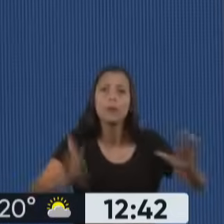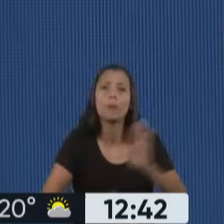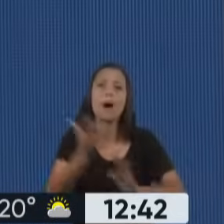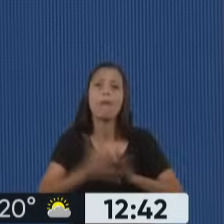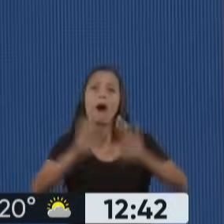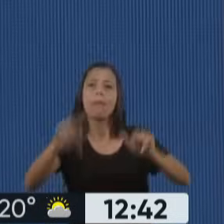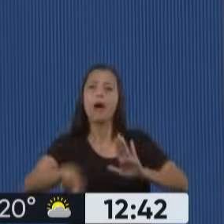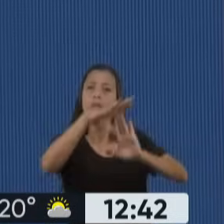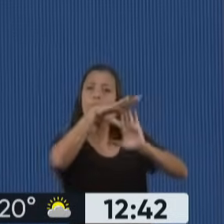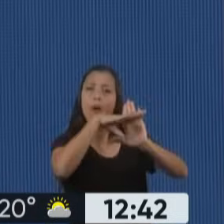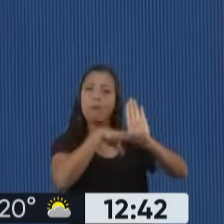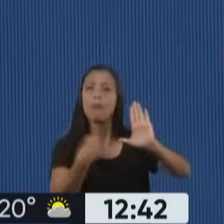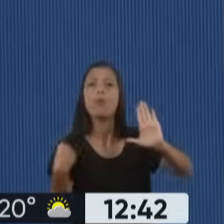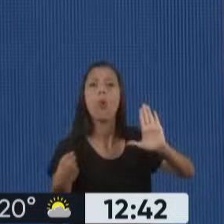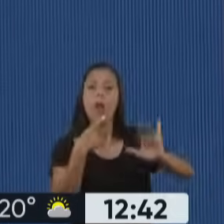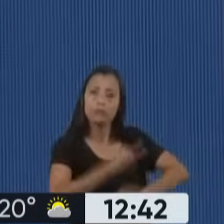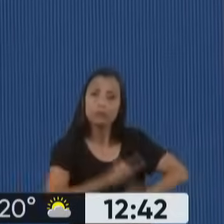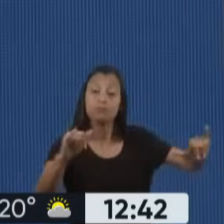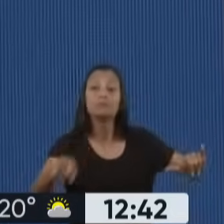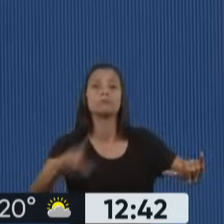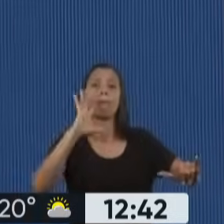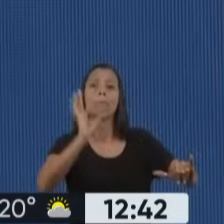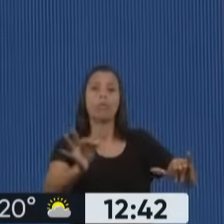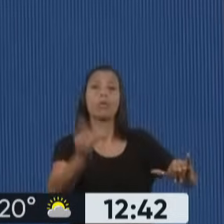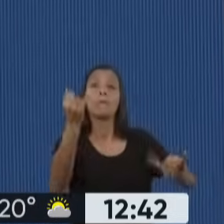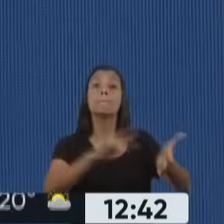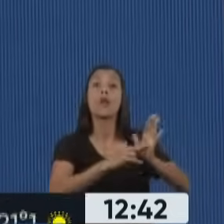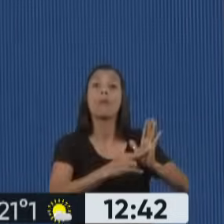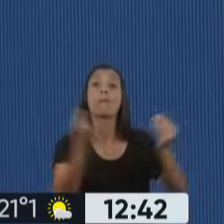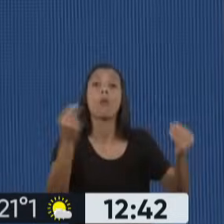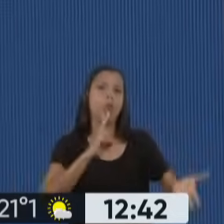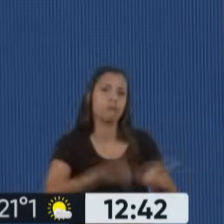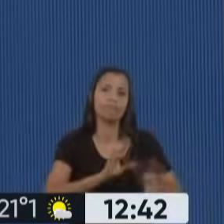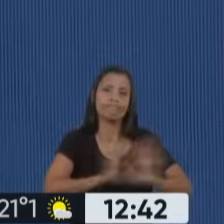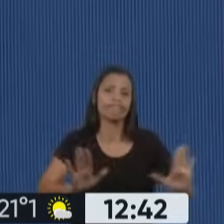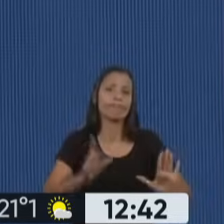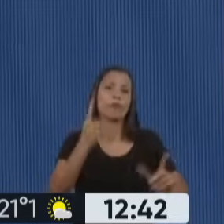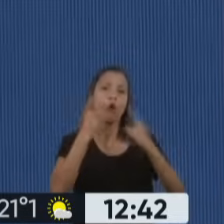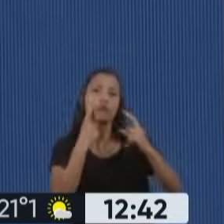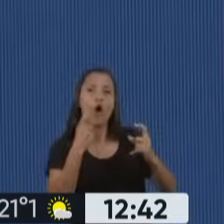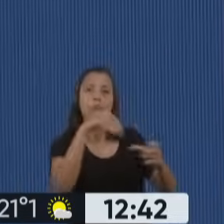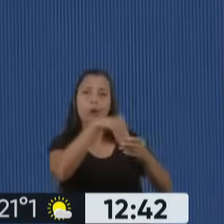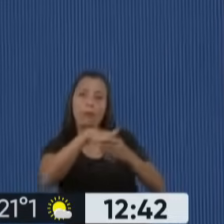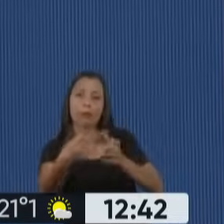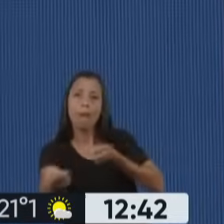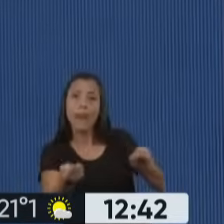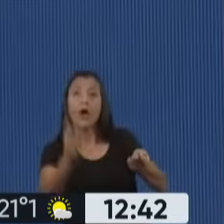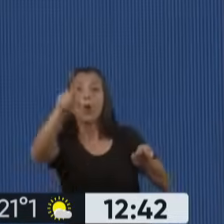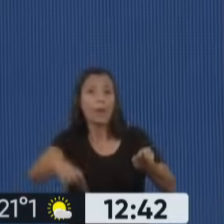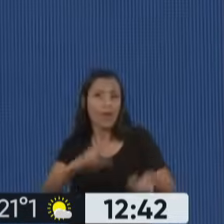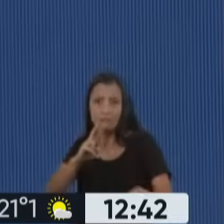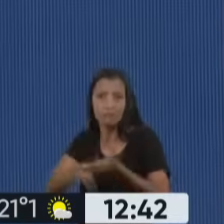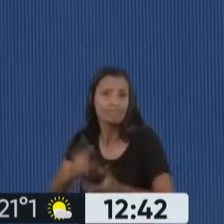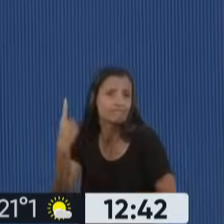programa y mostró cómo en realidad todo el problema era fiscal. Las regulaciones vienen del problema fiscal,